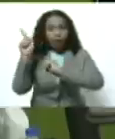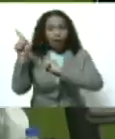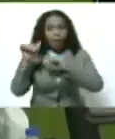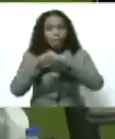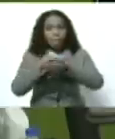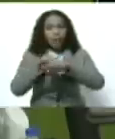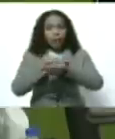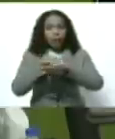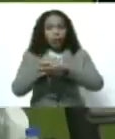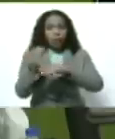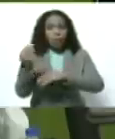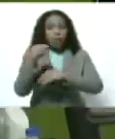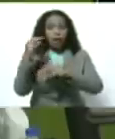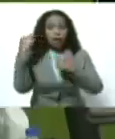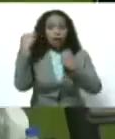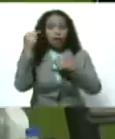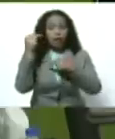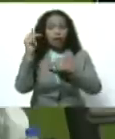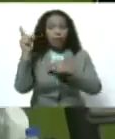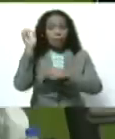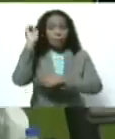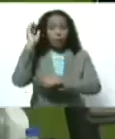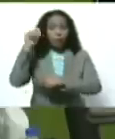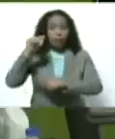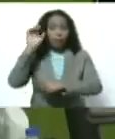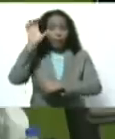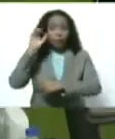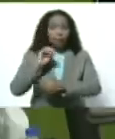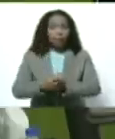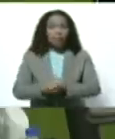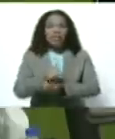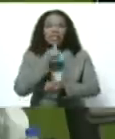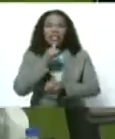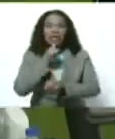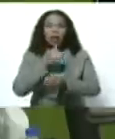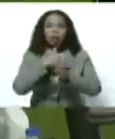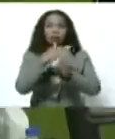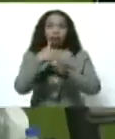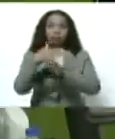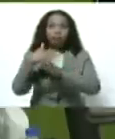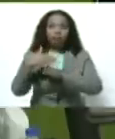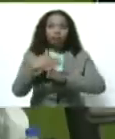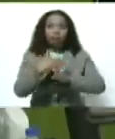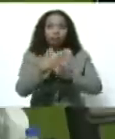de más nivel y parlamentario de nuestro país y quien comparte